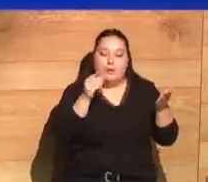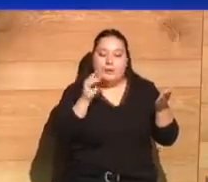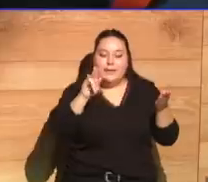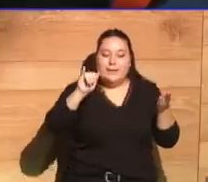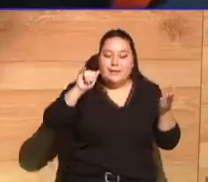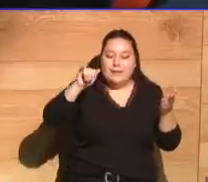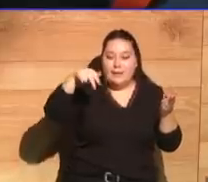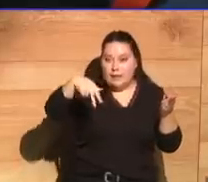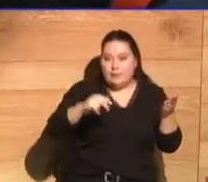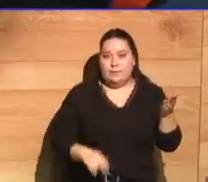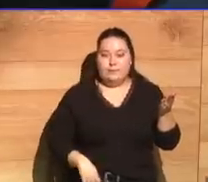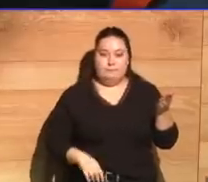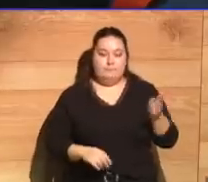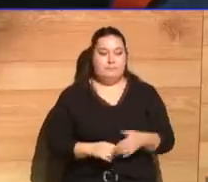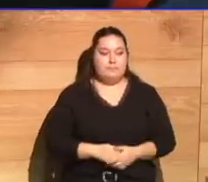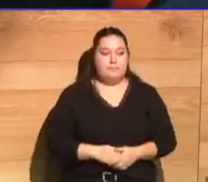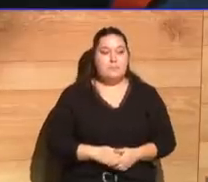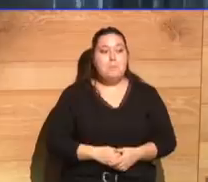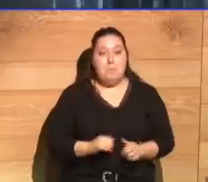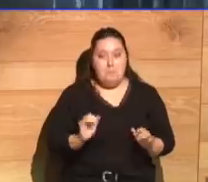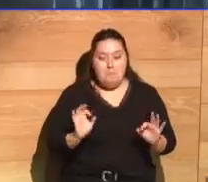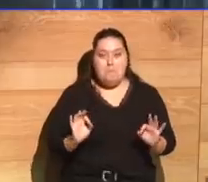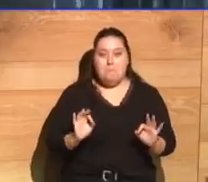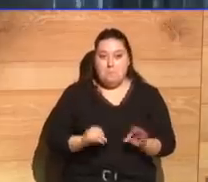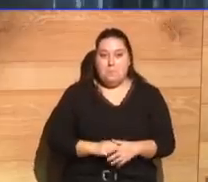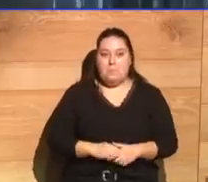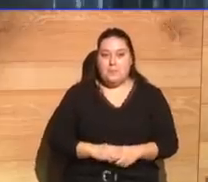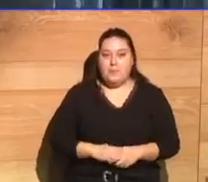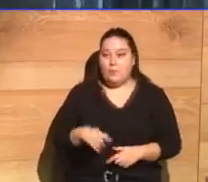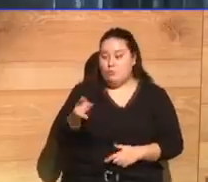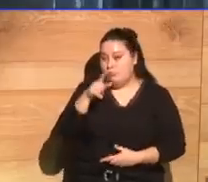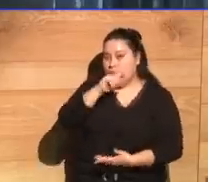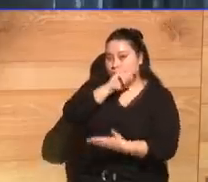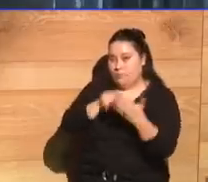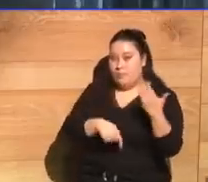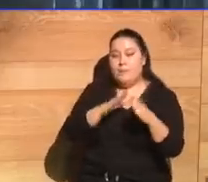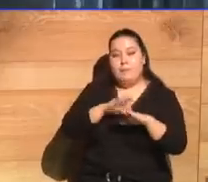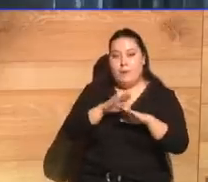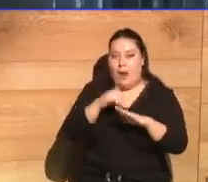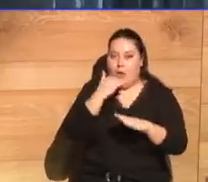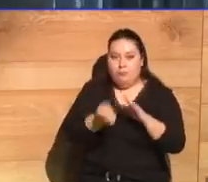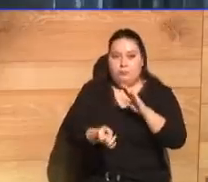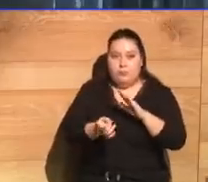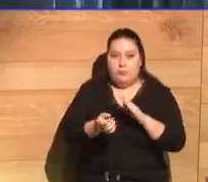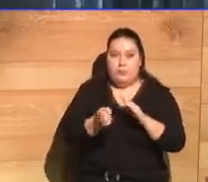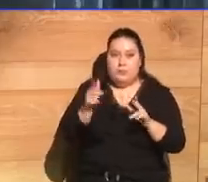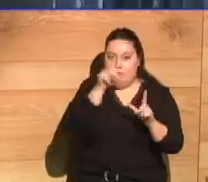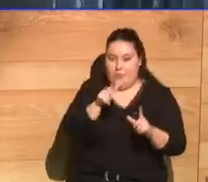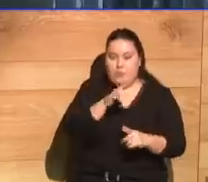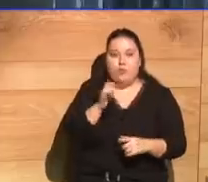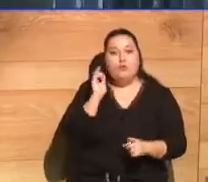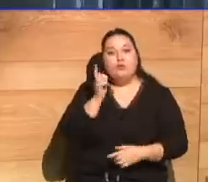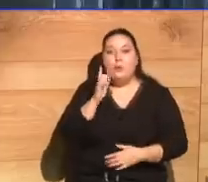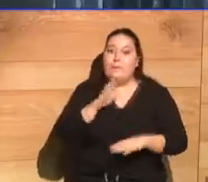Ni media vuelta le dieron tampoco, ¿eh? Que es que tú en un contrato que firmas para hacer una producción tienes que dejar claro que es únicamente